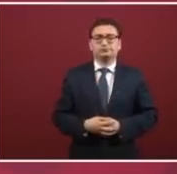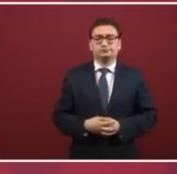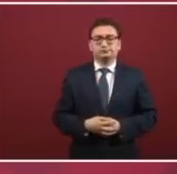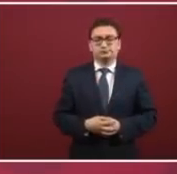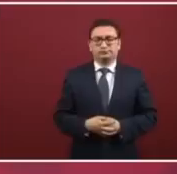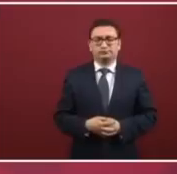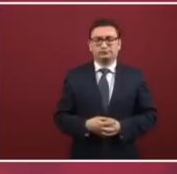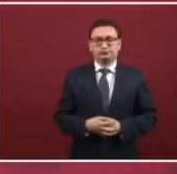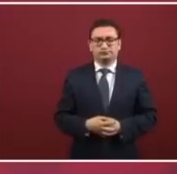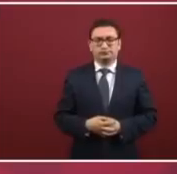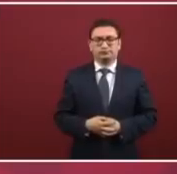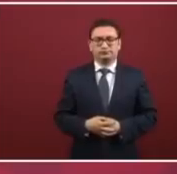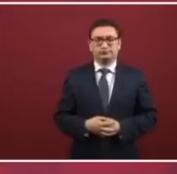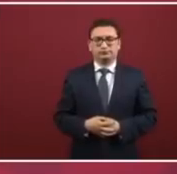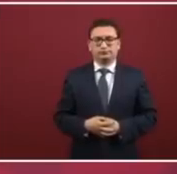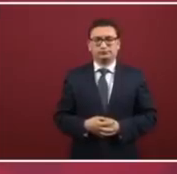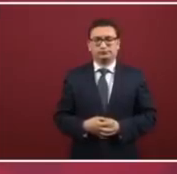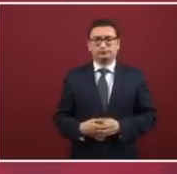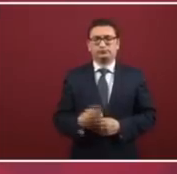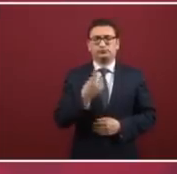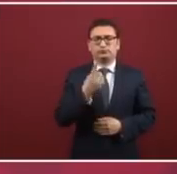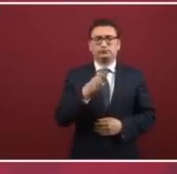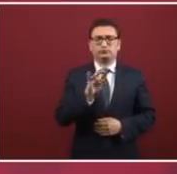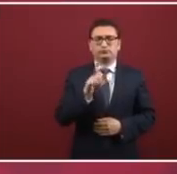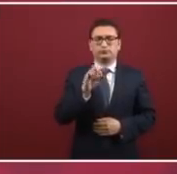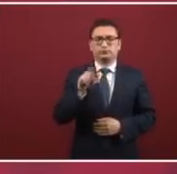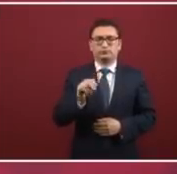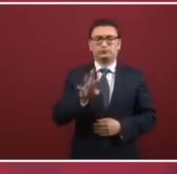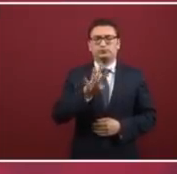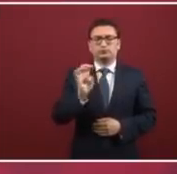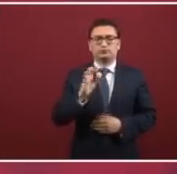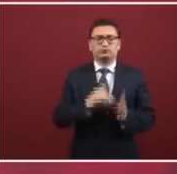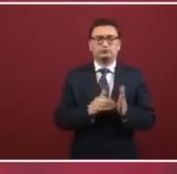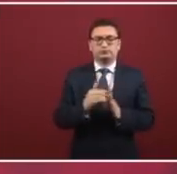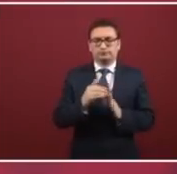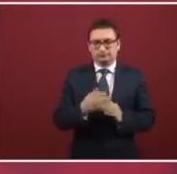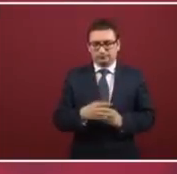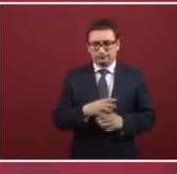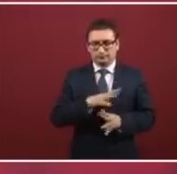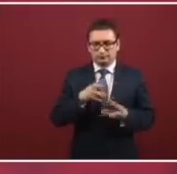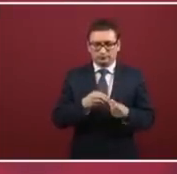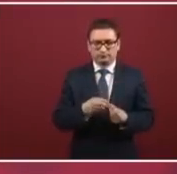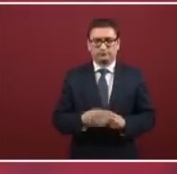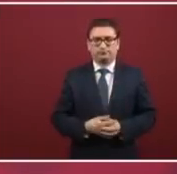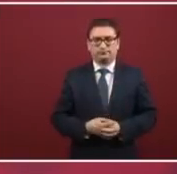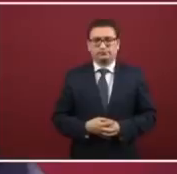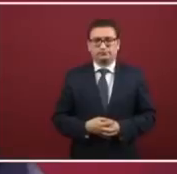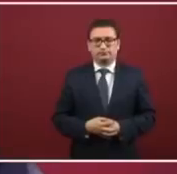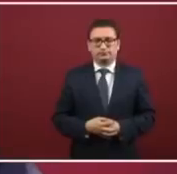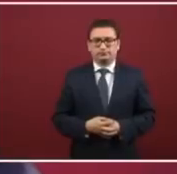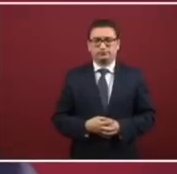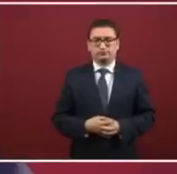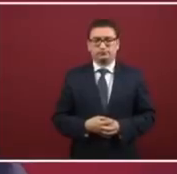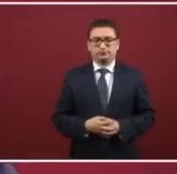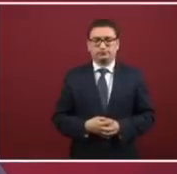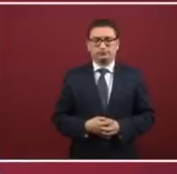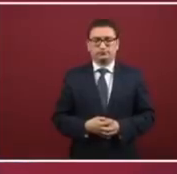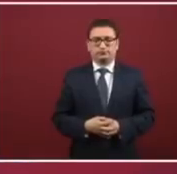Términos muy generales, 1,400,000,000 y llevamos ejercidos